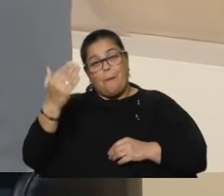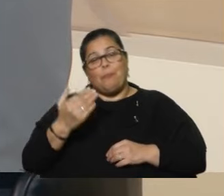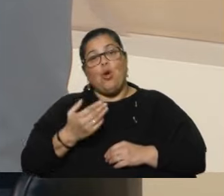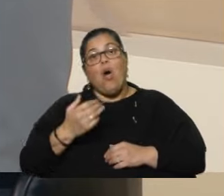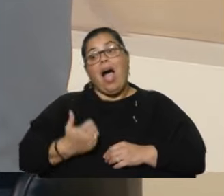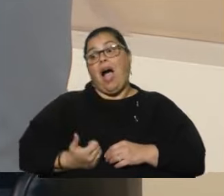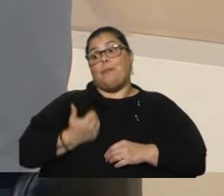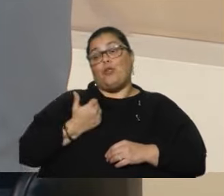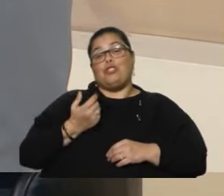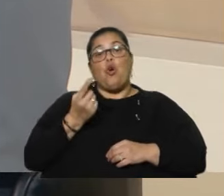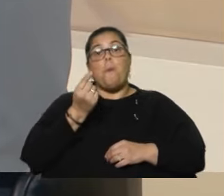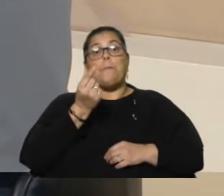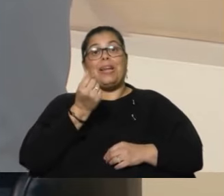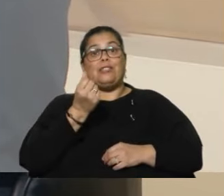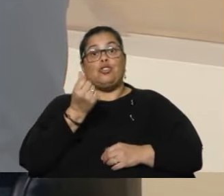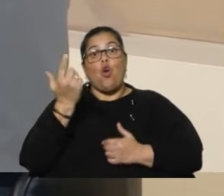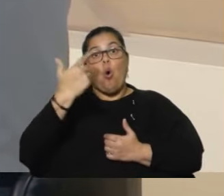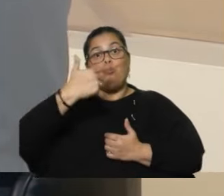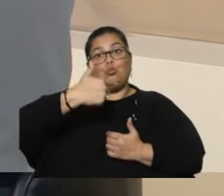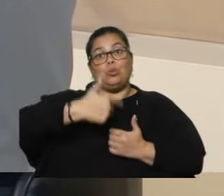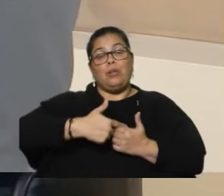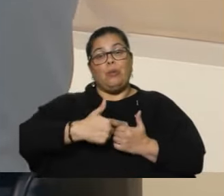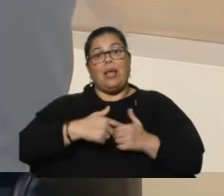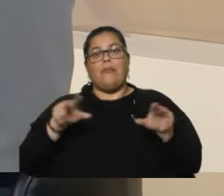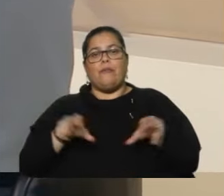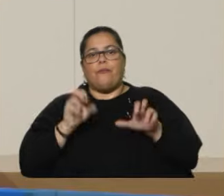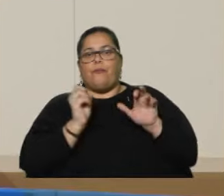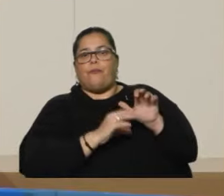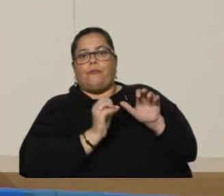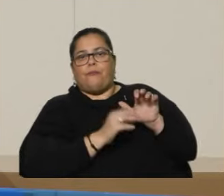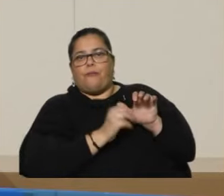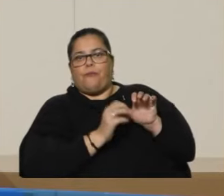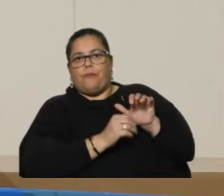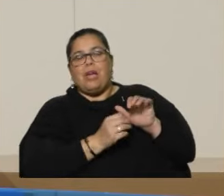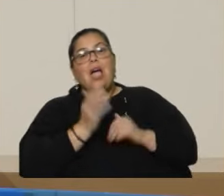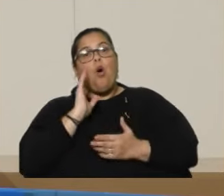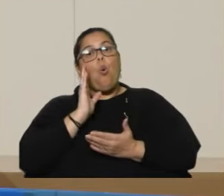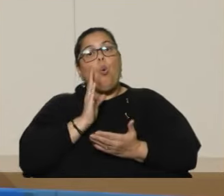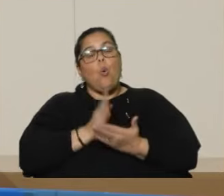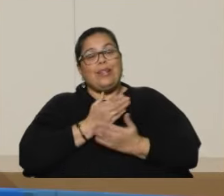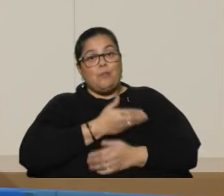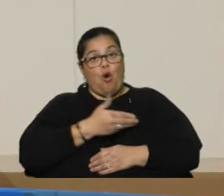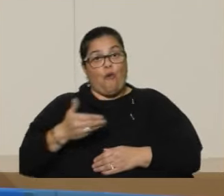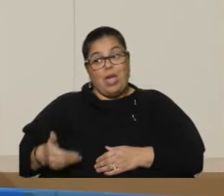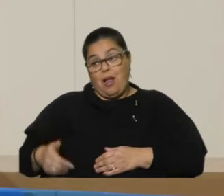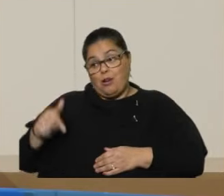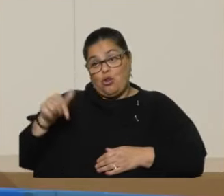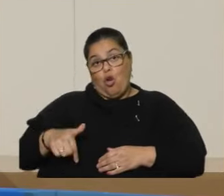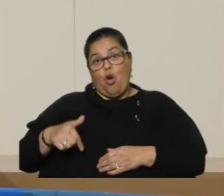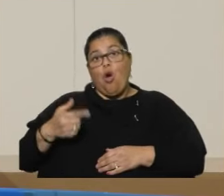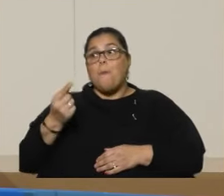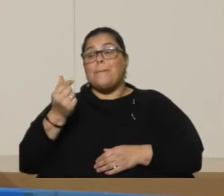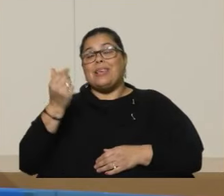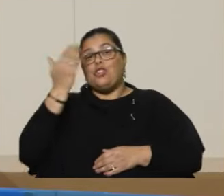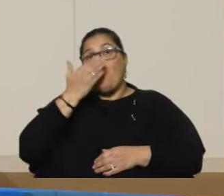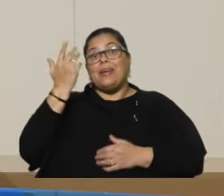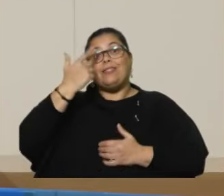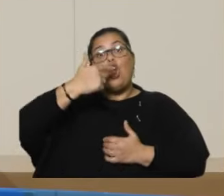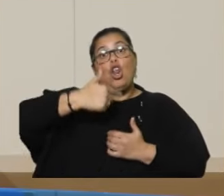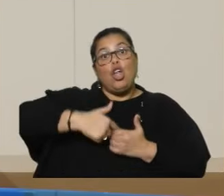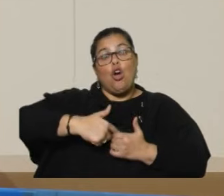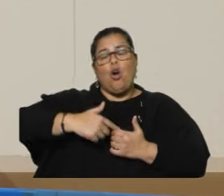combustibles, cobraba además para hacer caja. Para ser muy claro, en el último gobierno bajó muchísimo el precio del petróleo. Claro, no se sintió porque fue una baja del petróleo